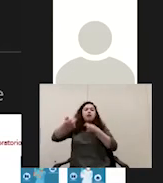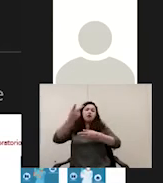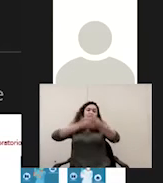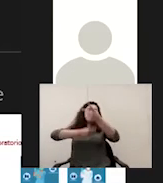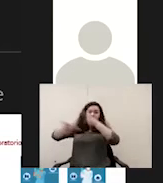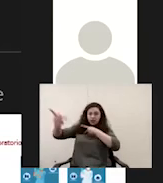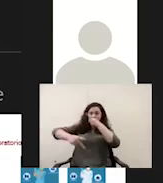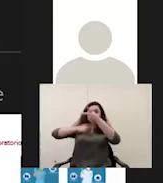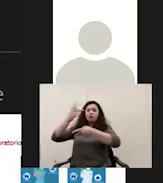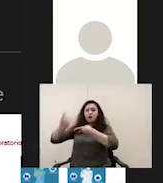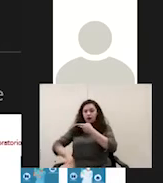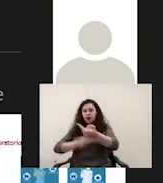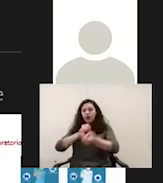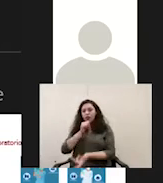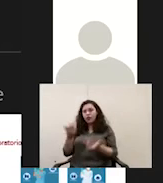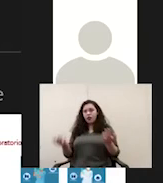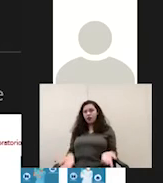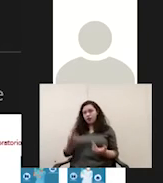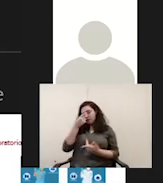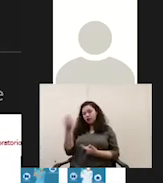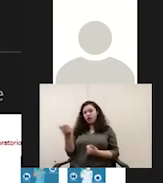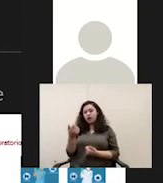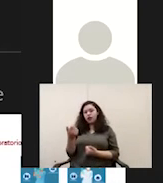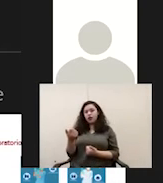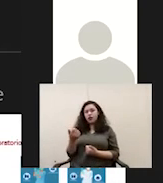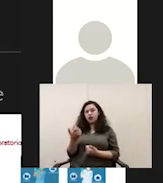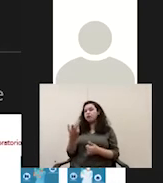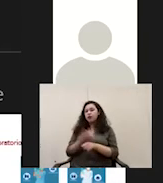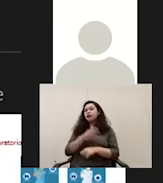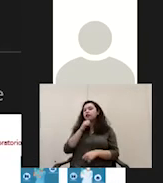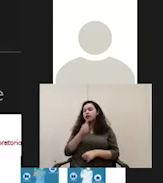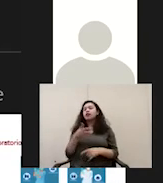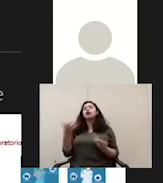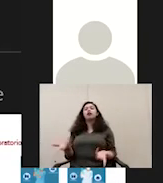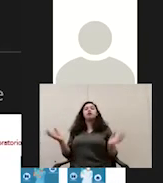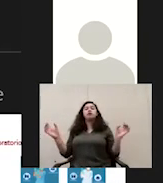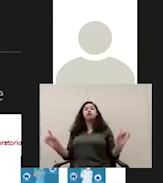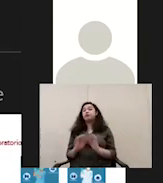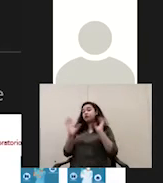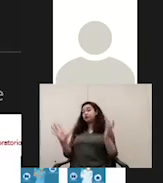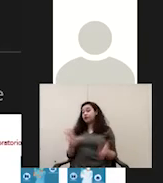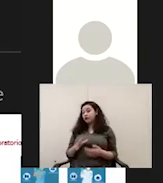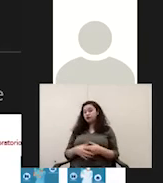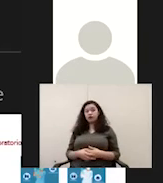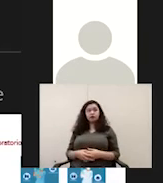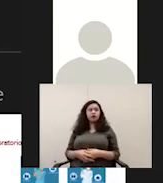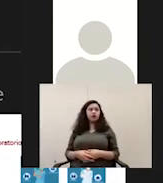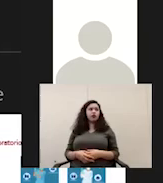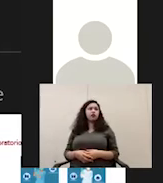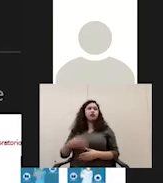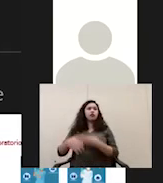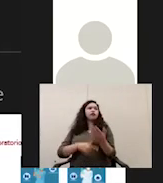se estén rolando ese tipo de cosas y que, bueno, en el caso de que lo haya, que se lleve un proceso de